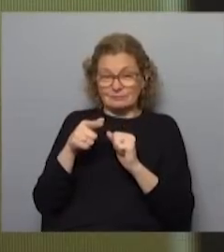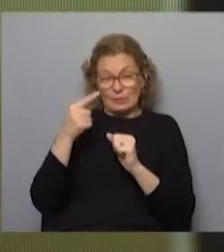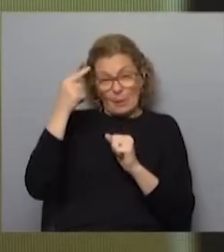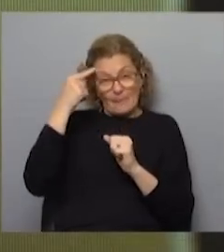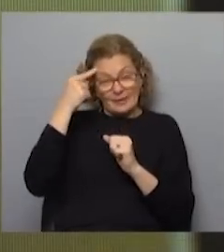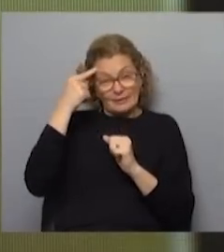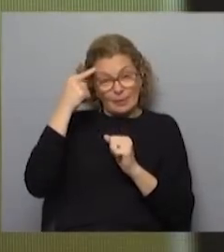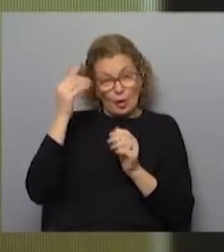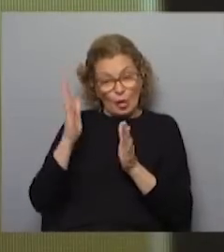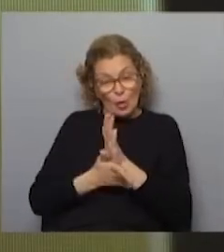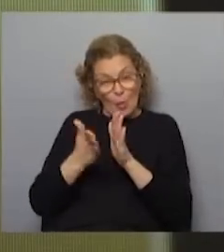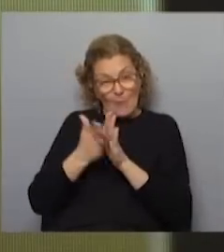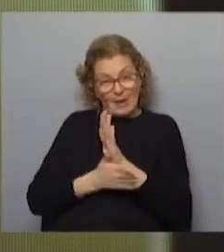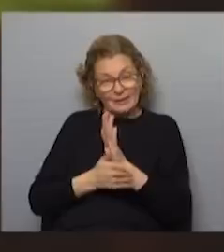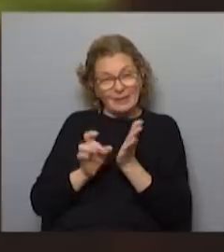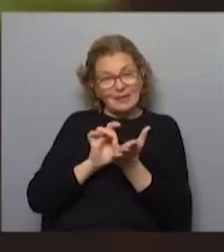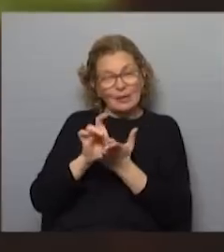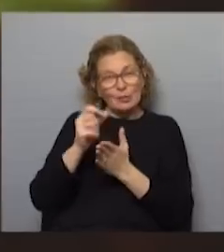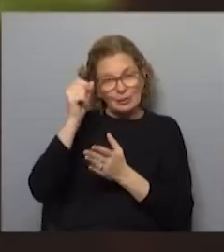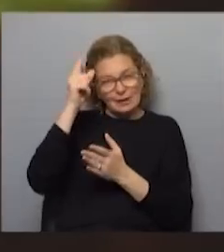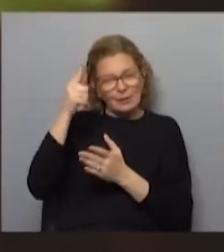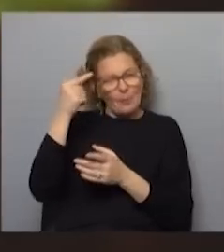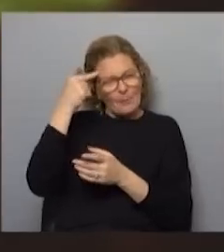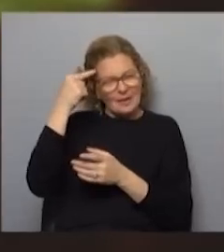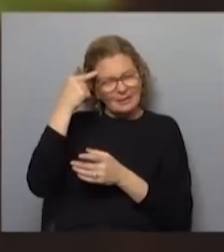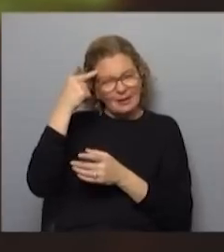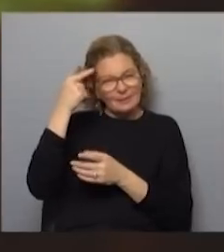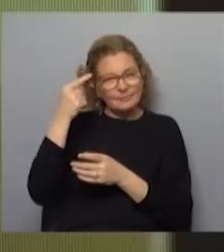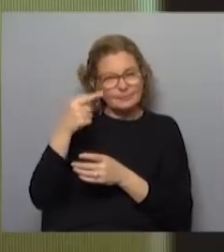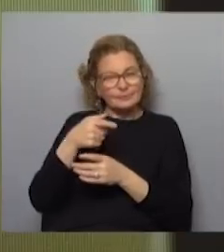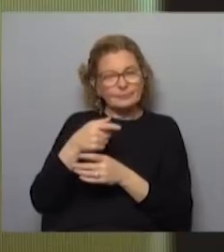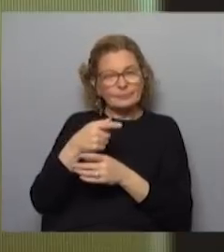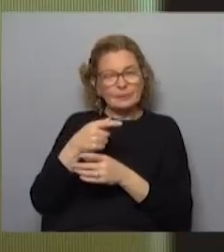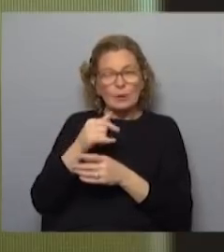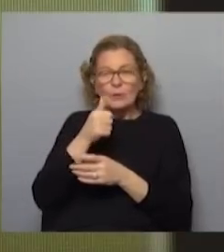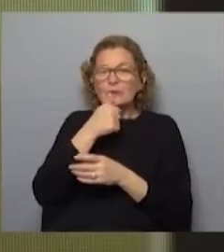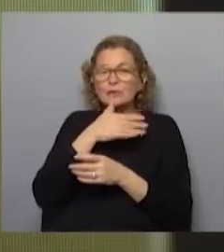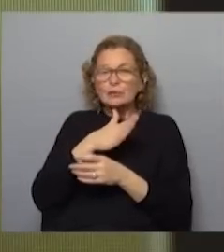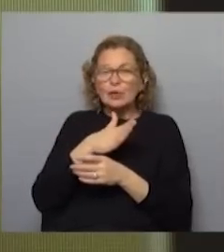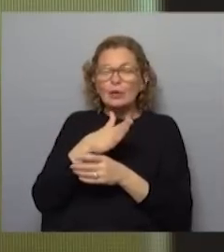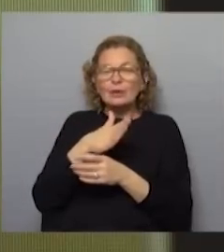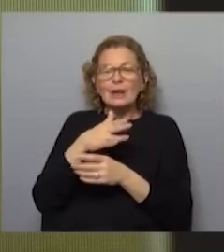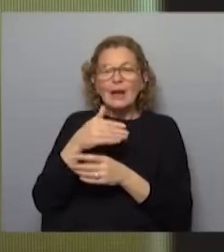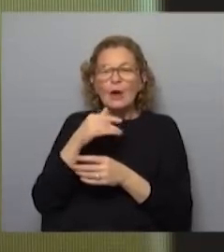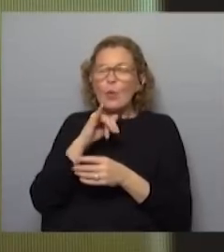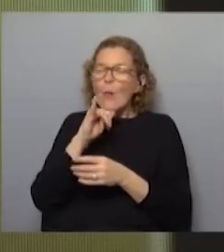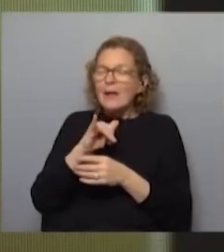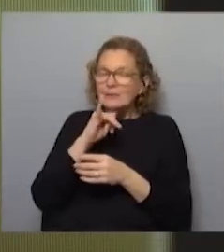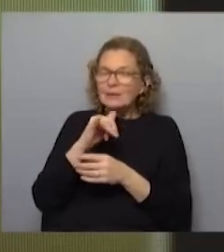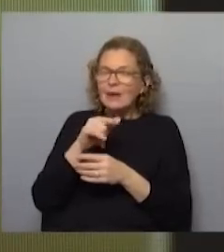pensamos en la documentación de los servicios de inteligencia debemos pensar en que como Argumenta una historiadora de Hardware que se llama kirstenwell bueno